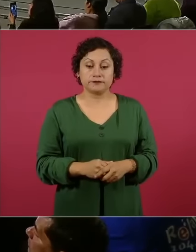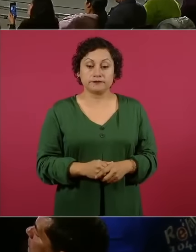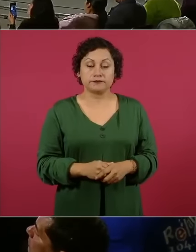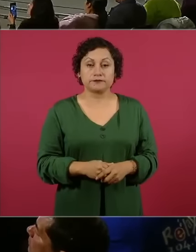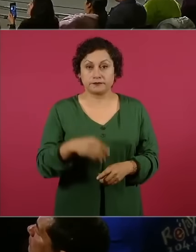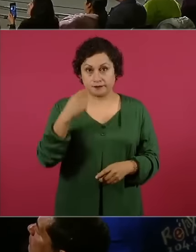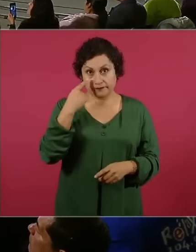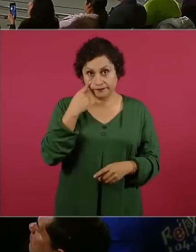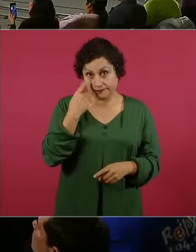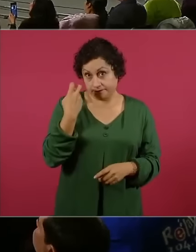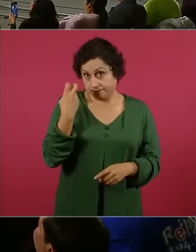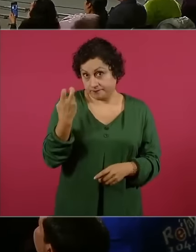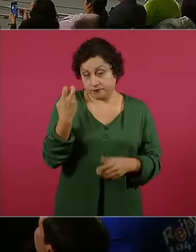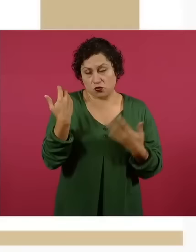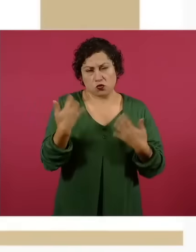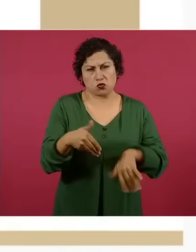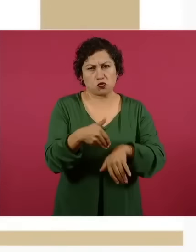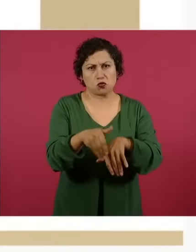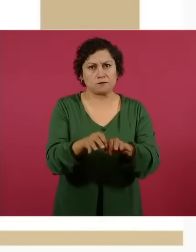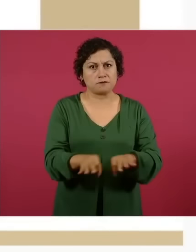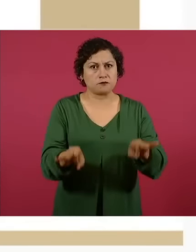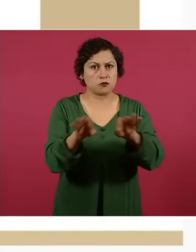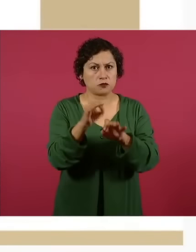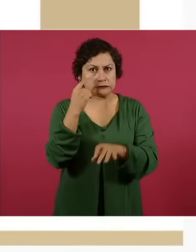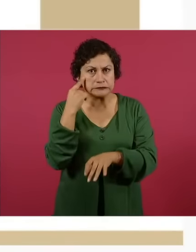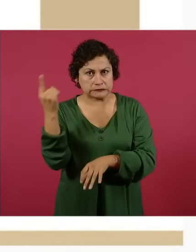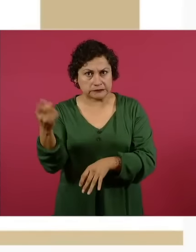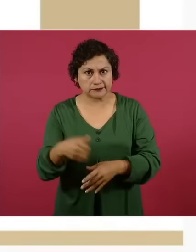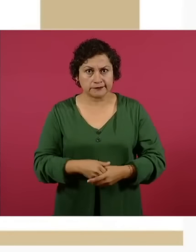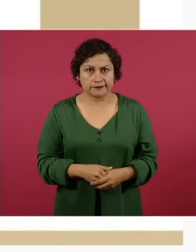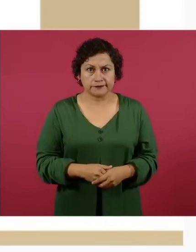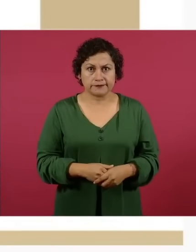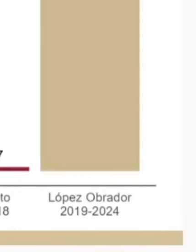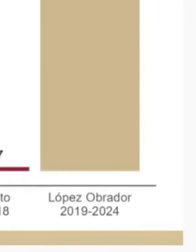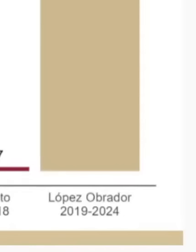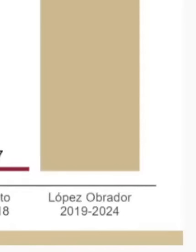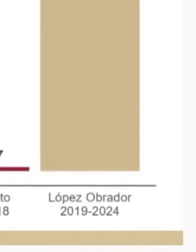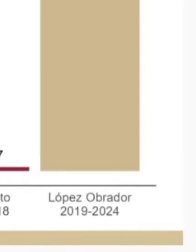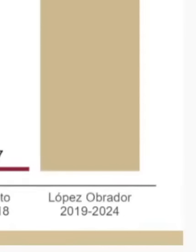Miren este dato. ¿Qué hacían antes?